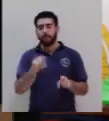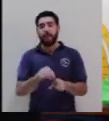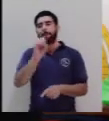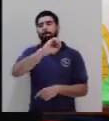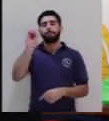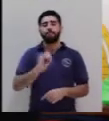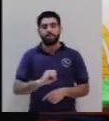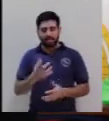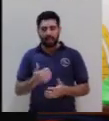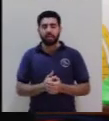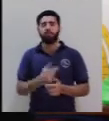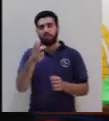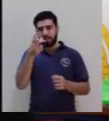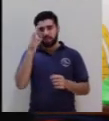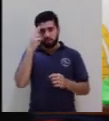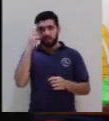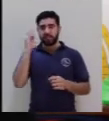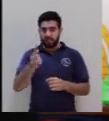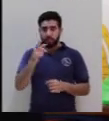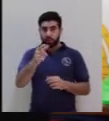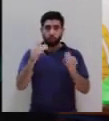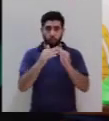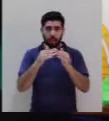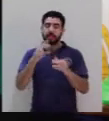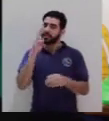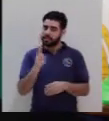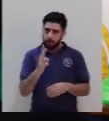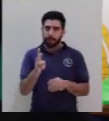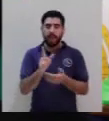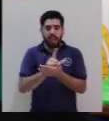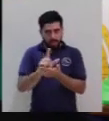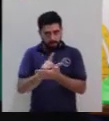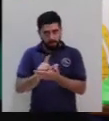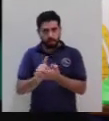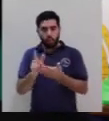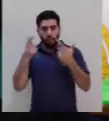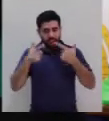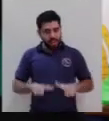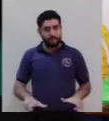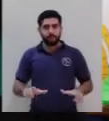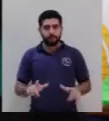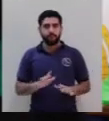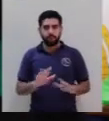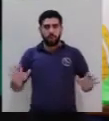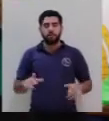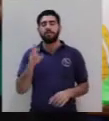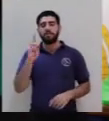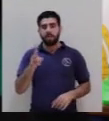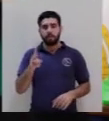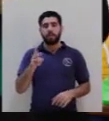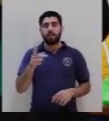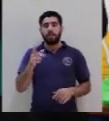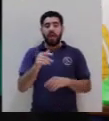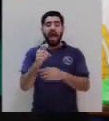favor, recuerden en casa que debemos mantener una buena higiene, lavemos nuestras manos constantemente, tratemos de lavarlas con agua o con jabón y